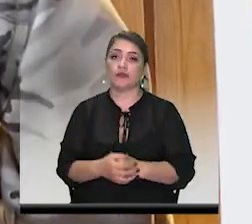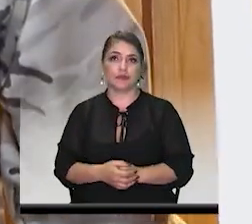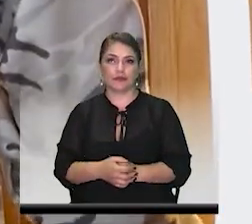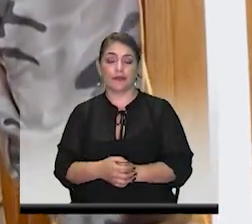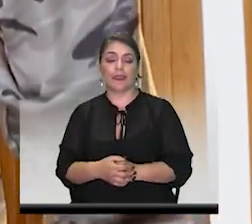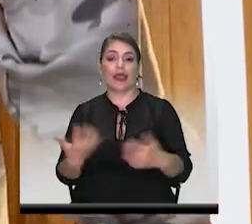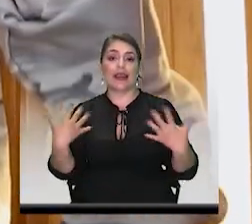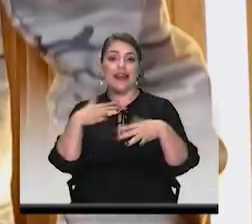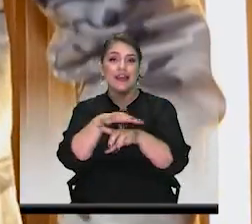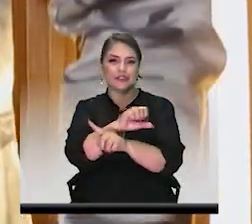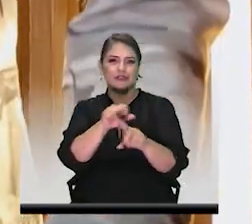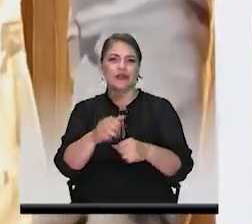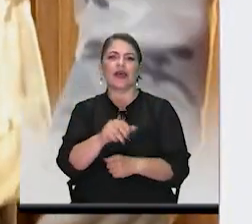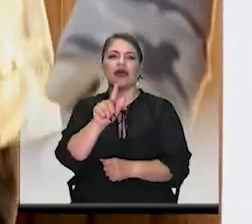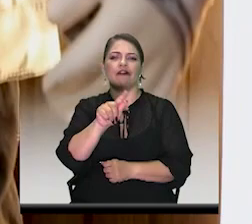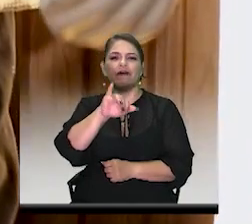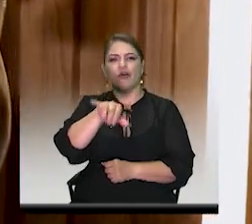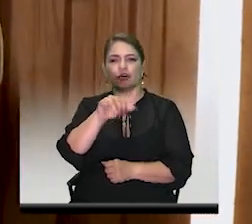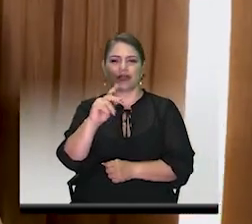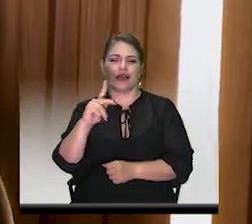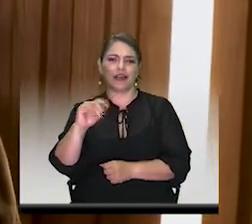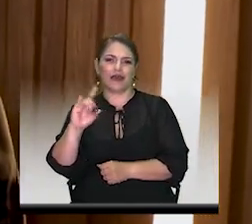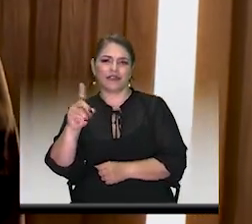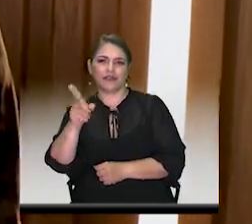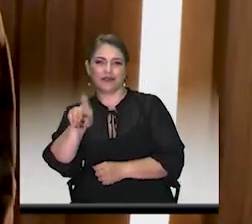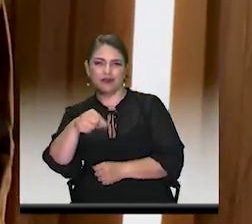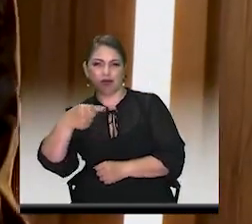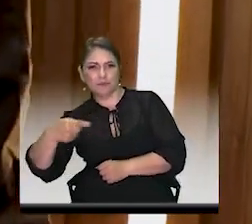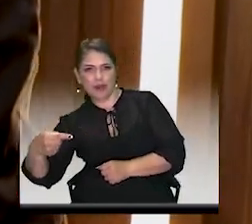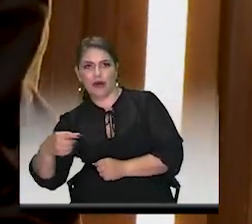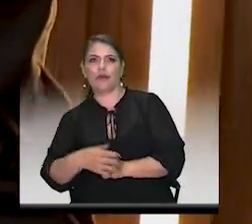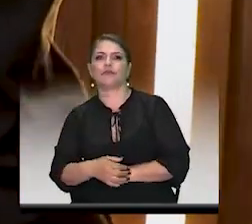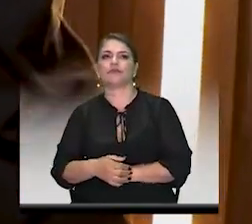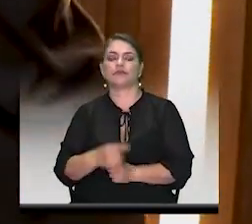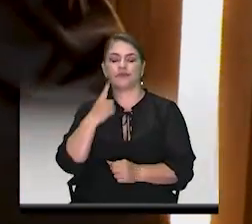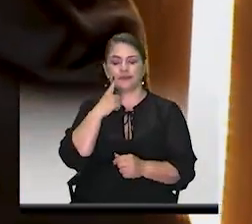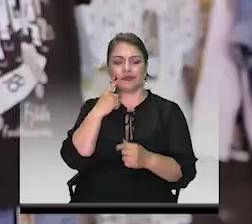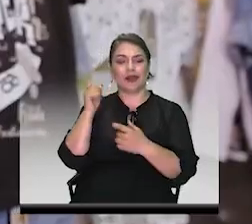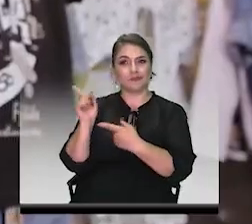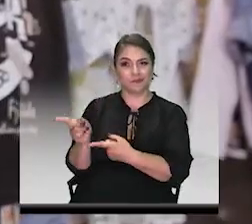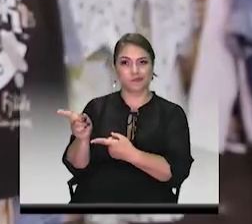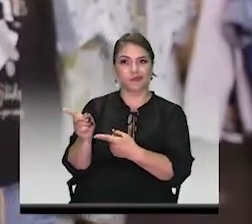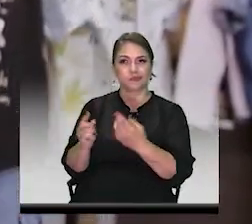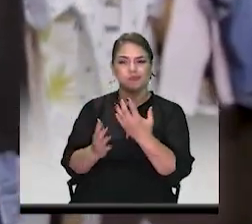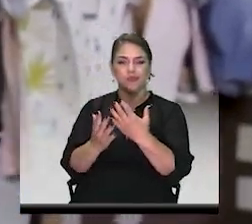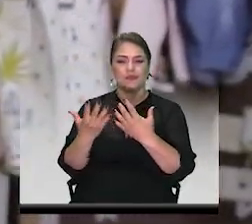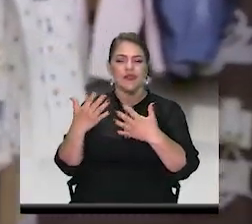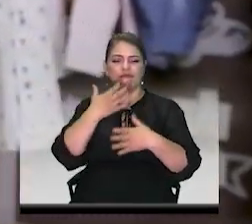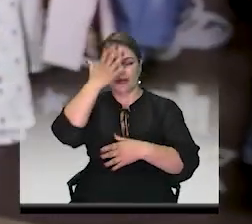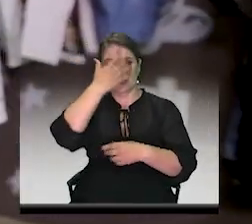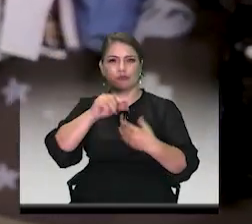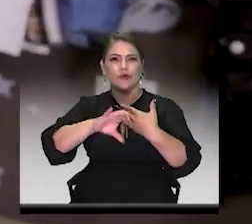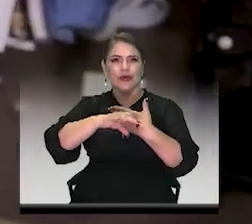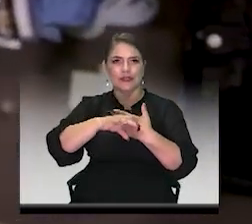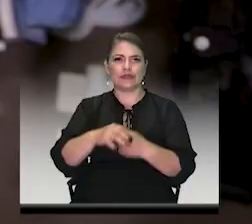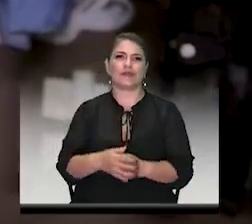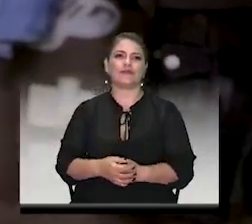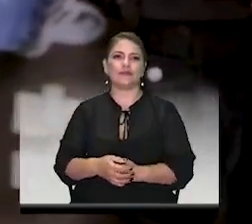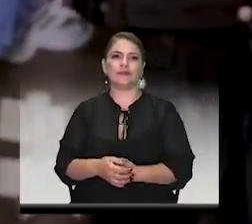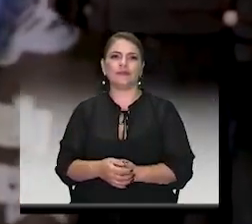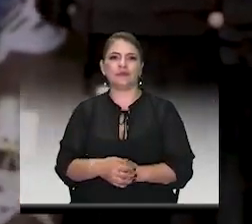nos encuentras como FJKids-bajo. En Instagram, en Facebook, FJ Kids. En la empresa también en el punto